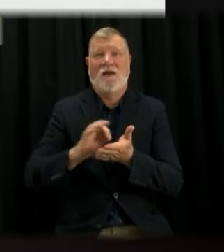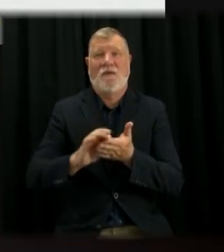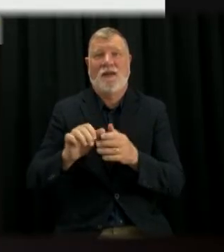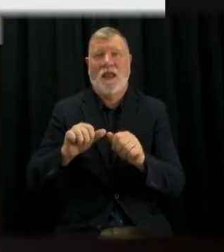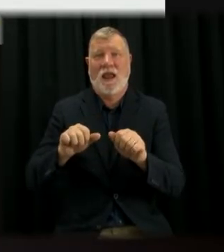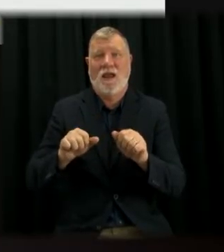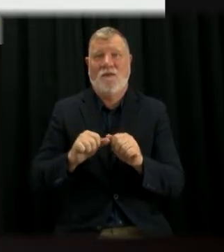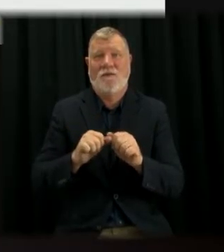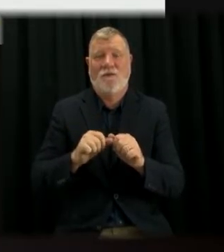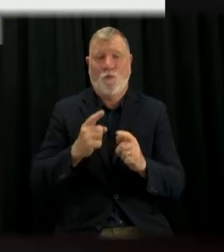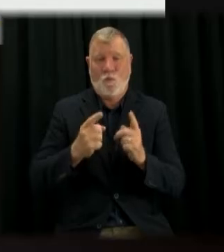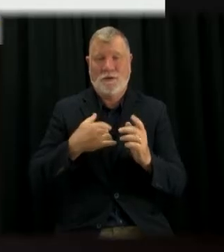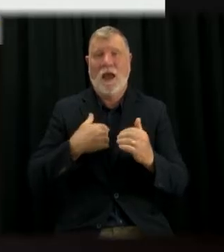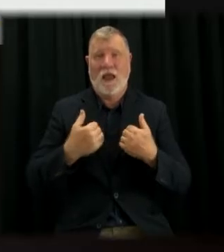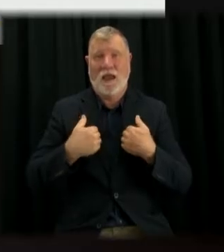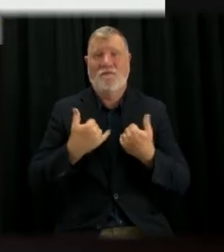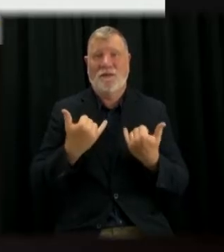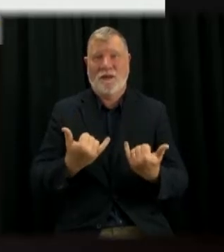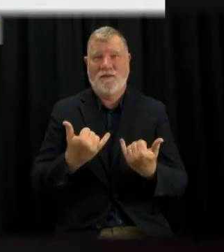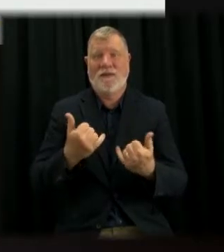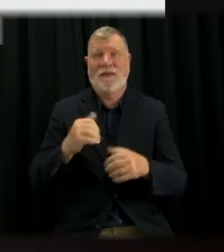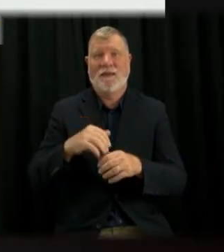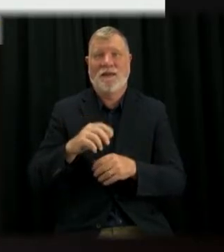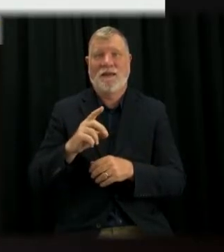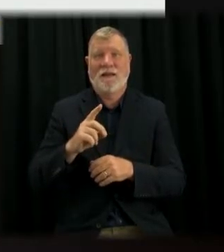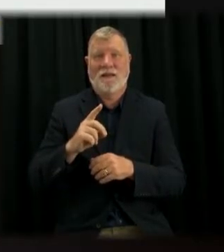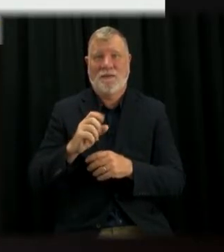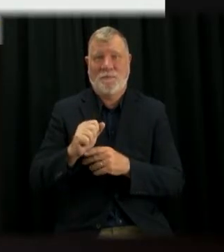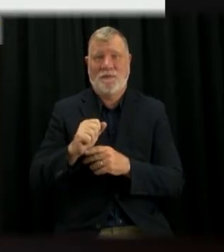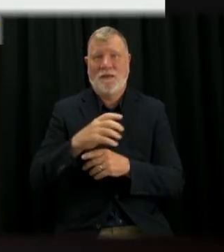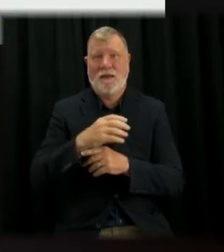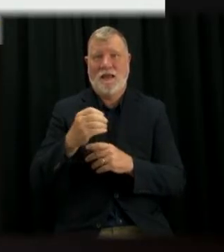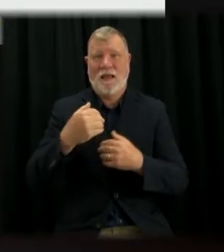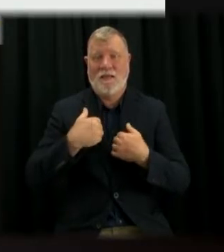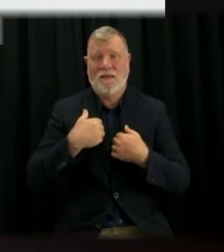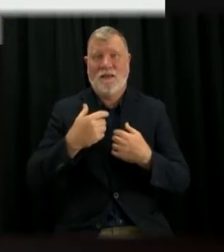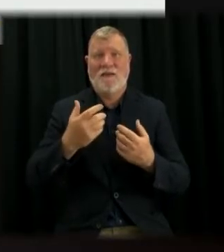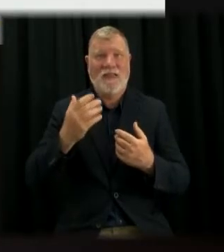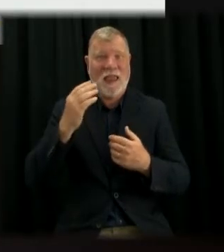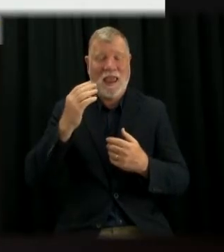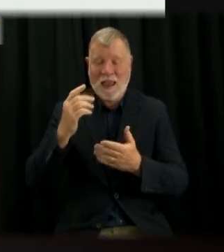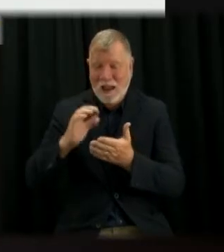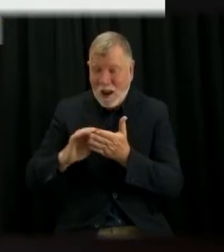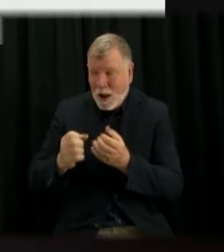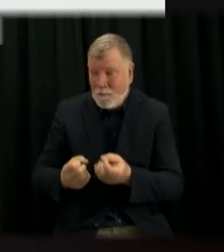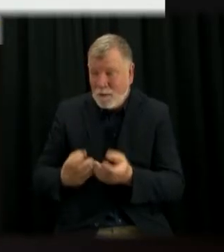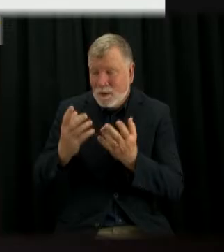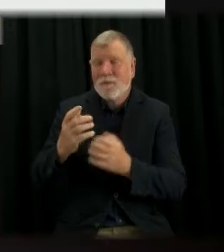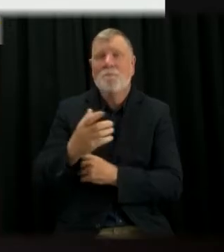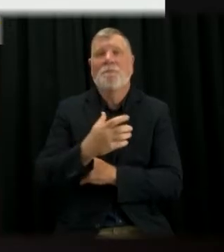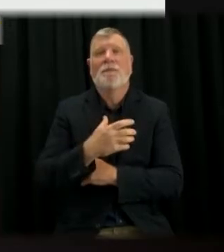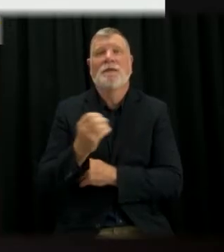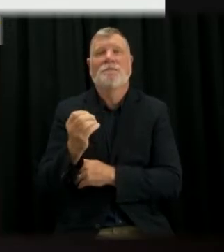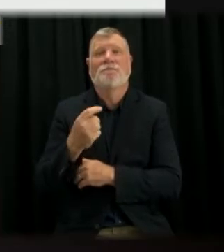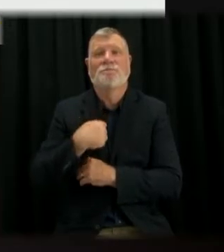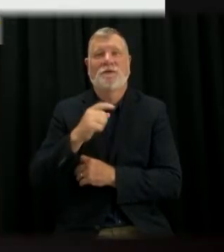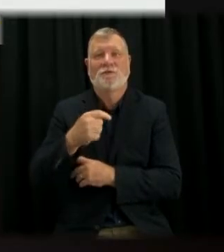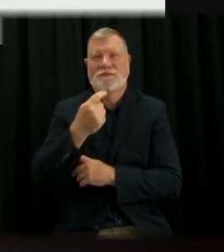hablando del área de contabilidad central, que es la que yo tengo visibilidad total sobre el personal, pero también tengo que señalar